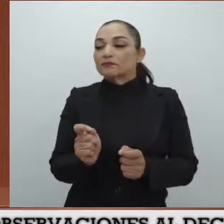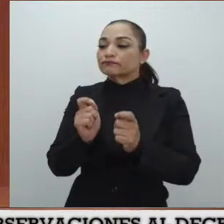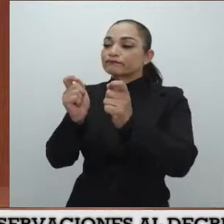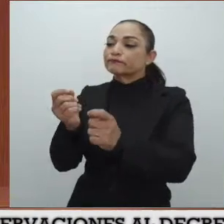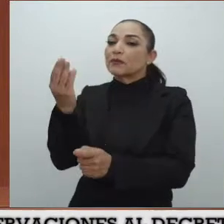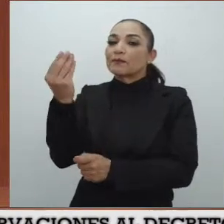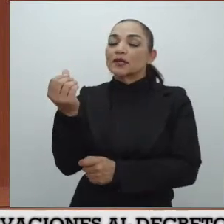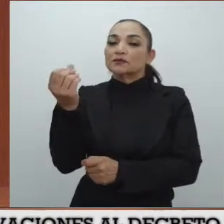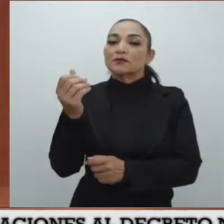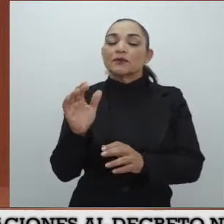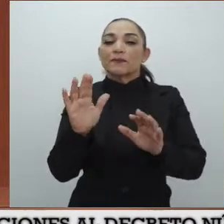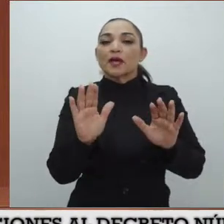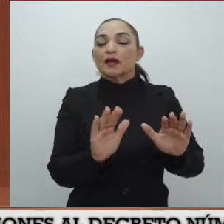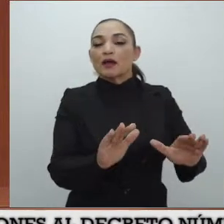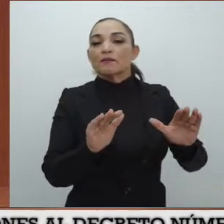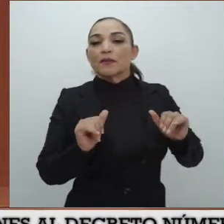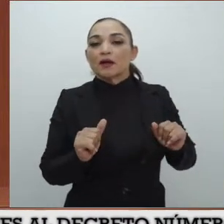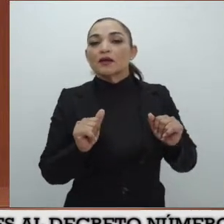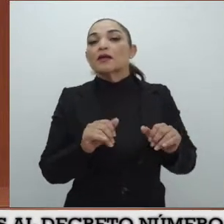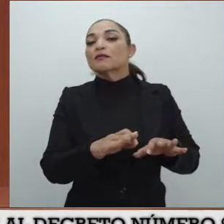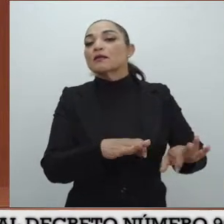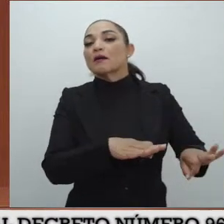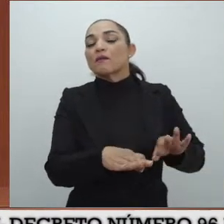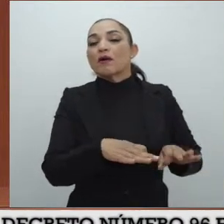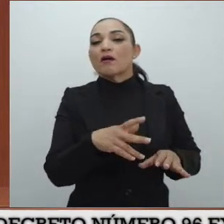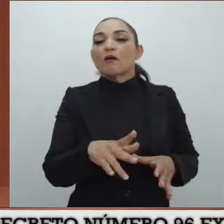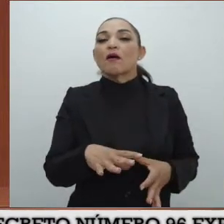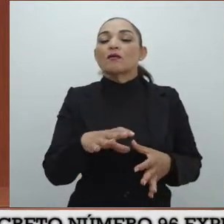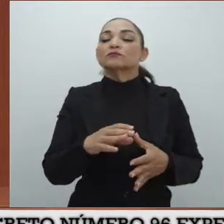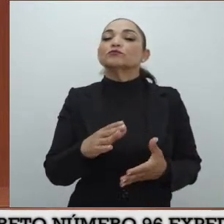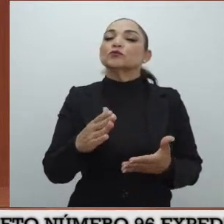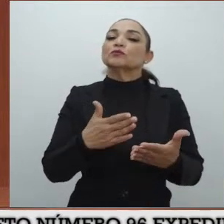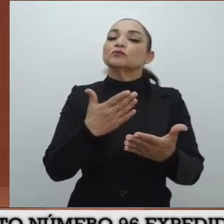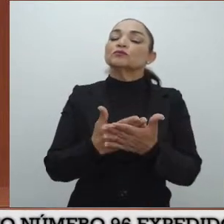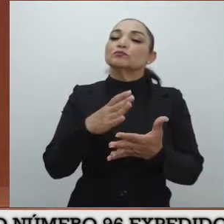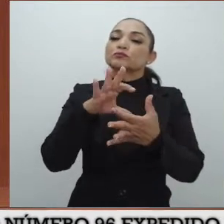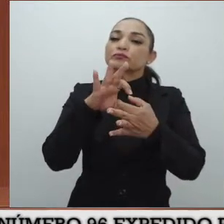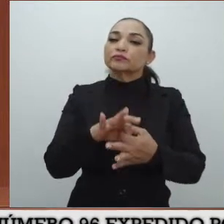retiro a Francisco Javier Benítez Serrano, solicitud que fundamentó en la opinión